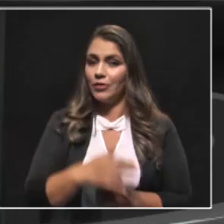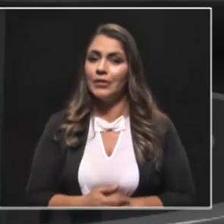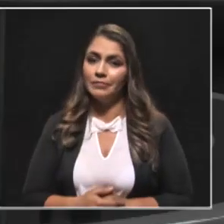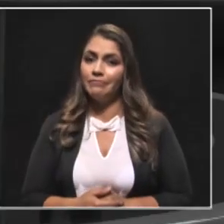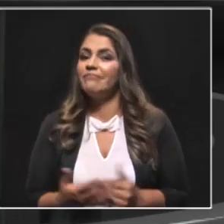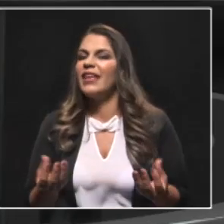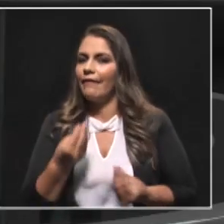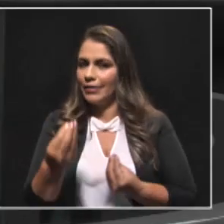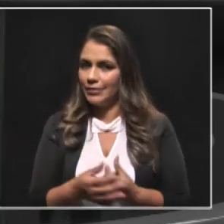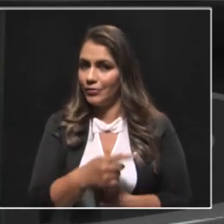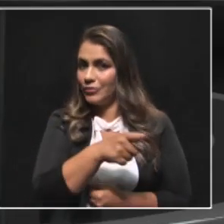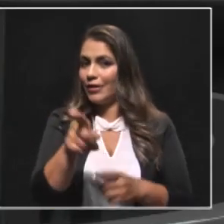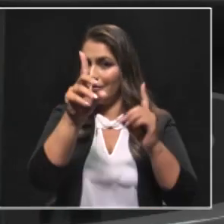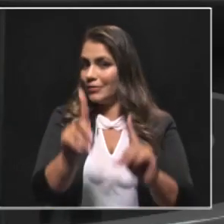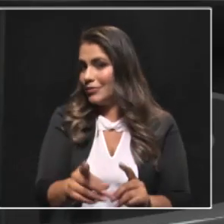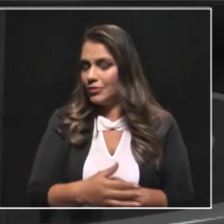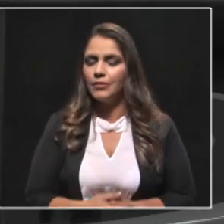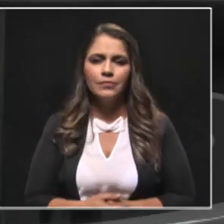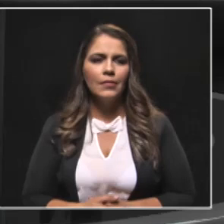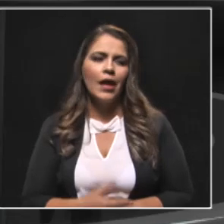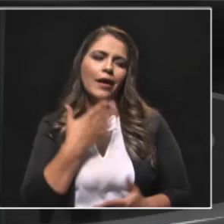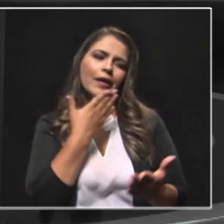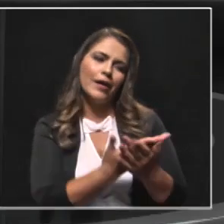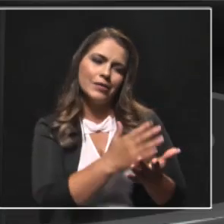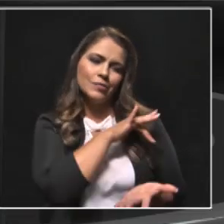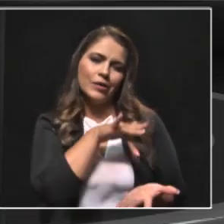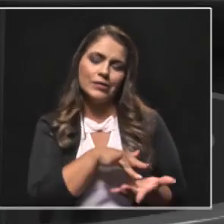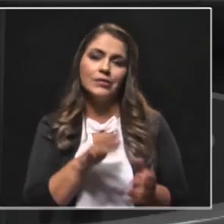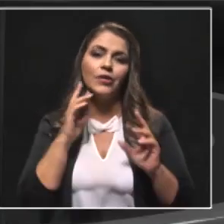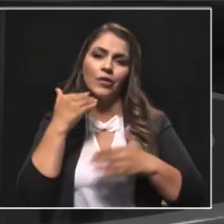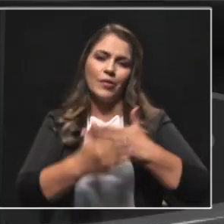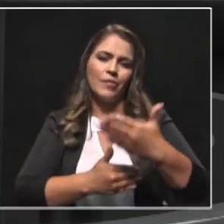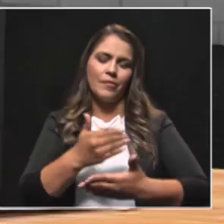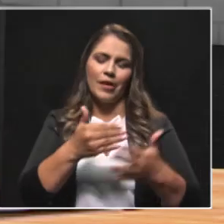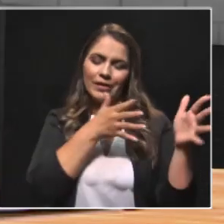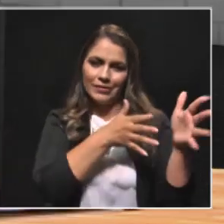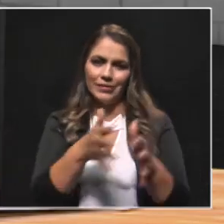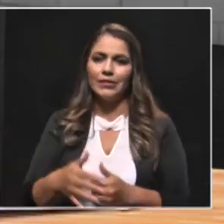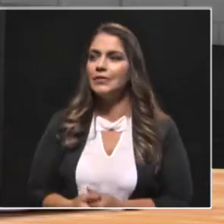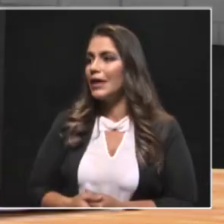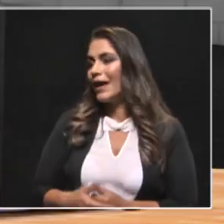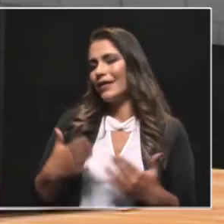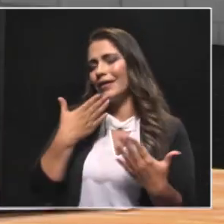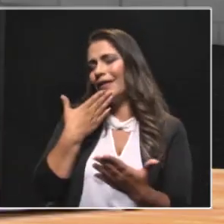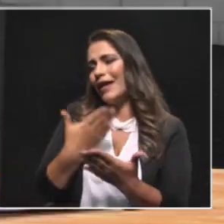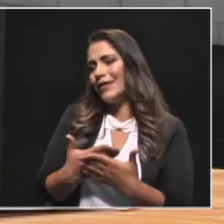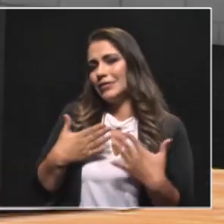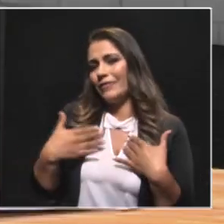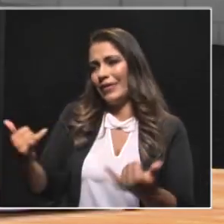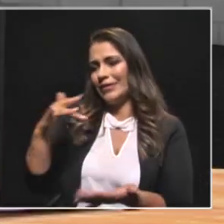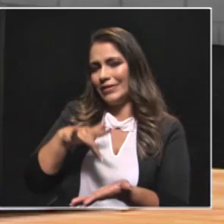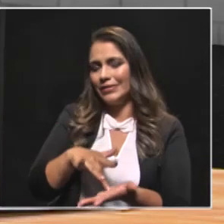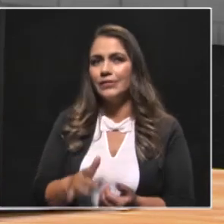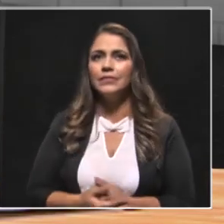noche por acompañarme en este debut de Teleantioquia y la Elección y esperamos seguir ayudando a fortalecer este proceso democrático. Encantada de estar aquí, muchas gracias por